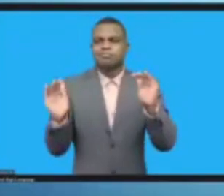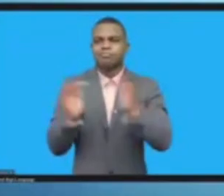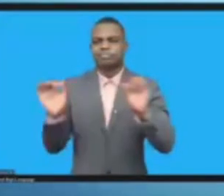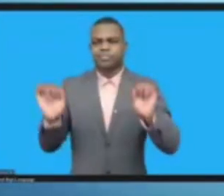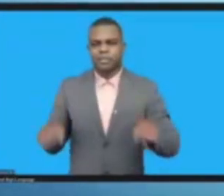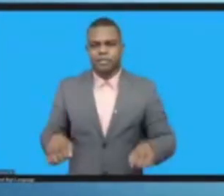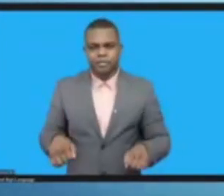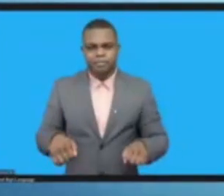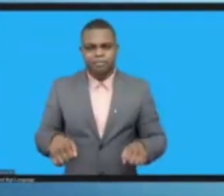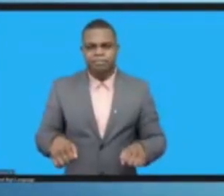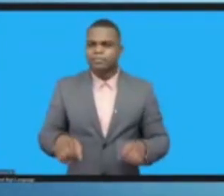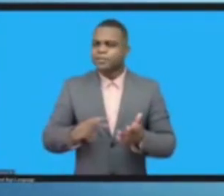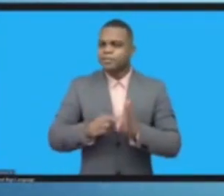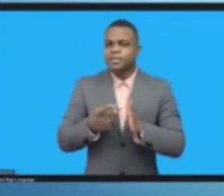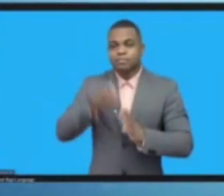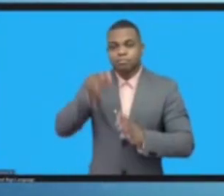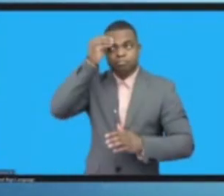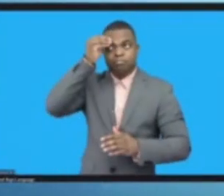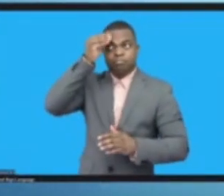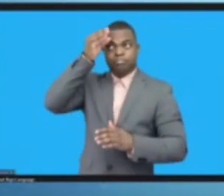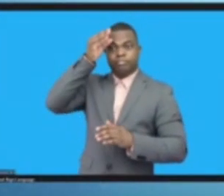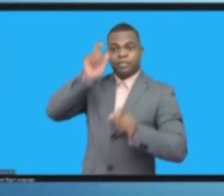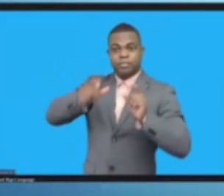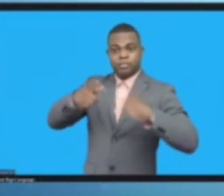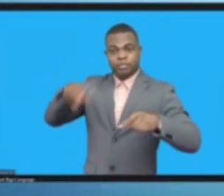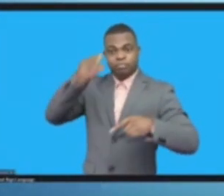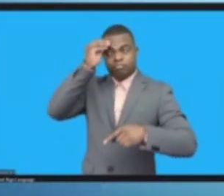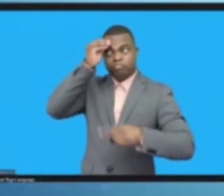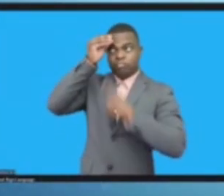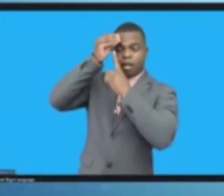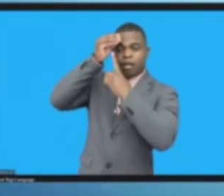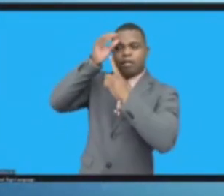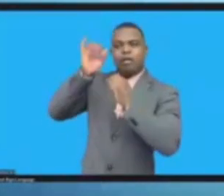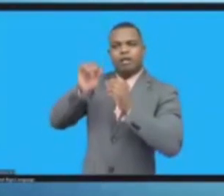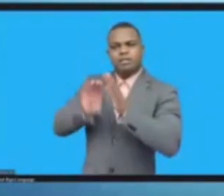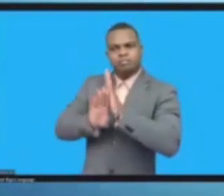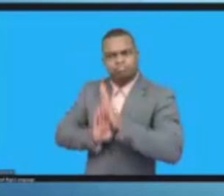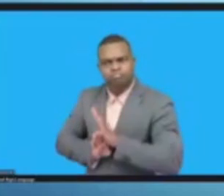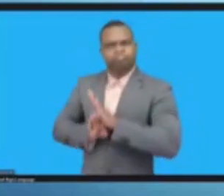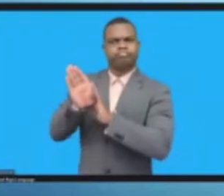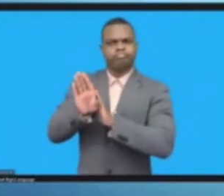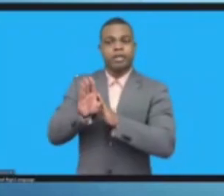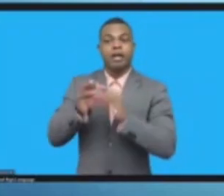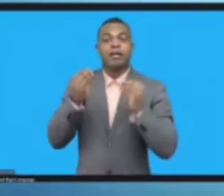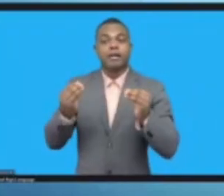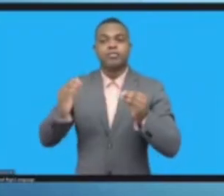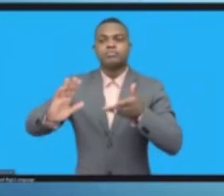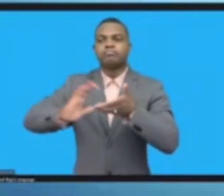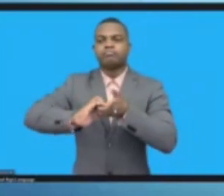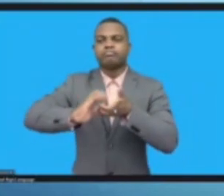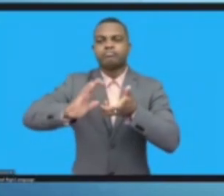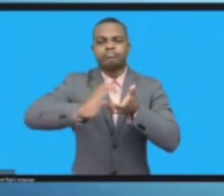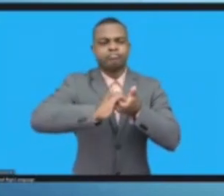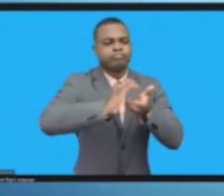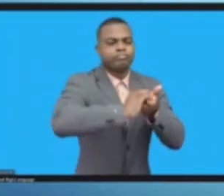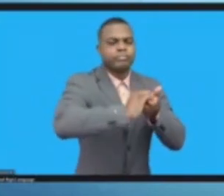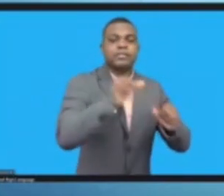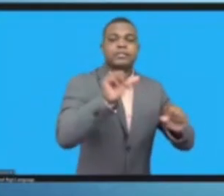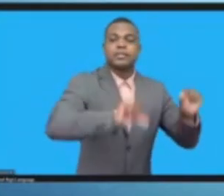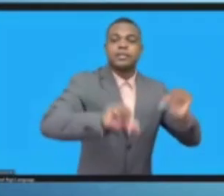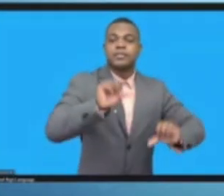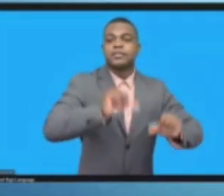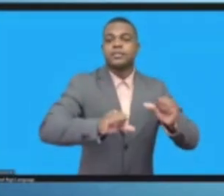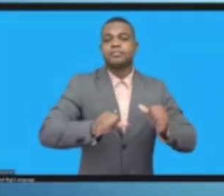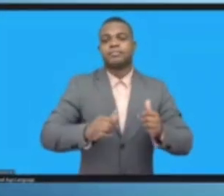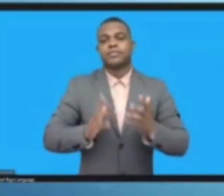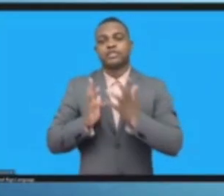la agricultura y más aún señoras y señores queda claro que nunca lograremos alcanzar